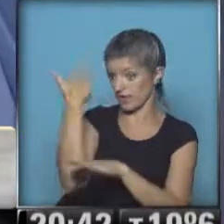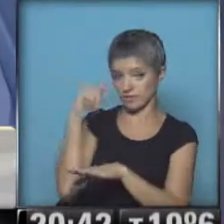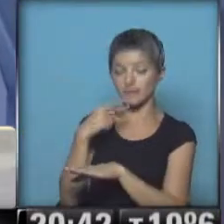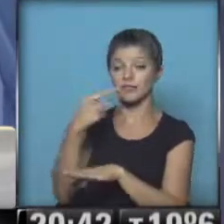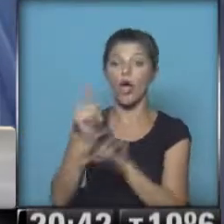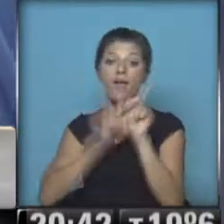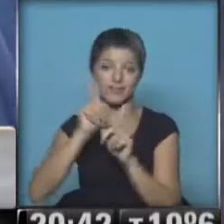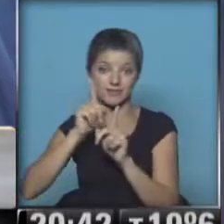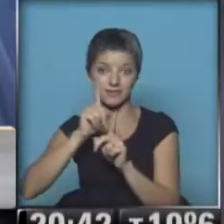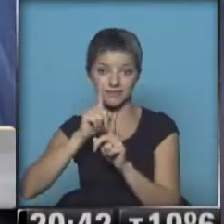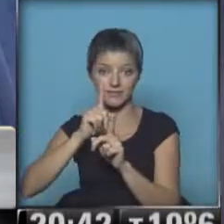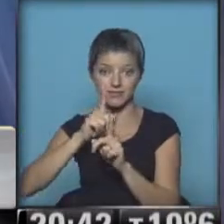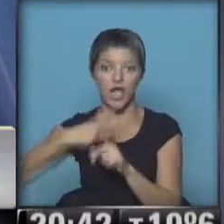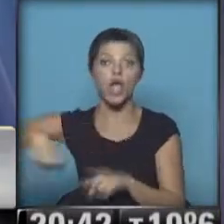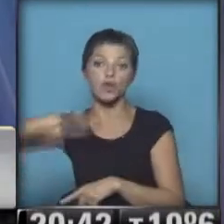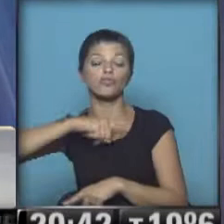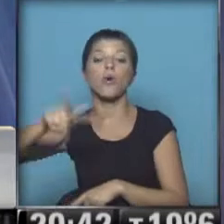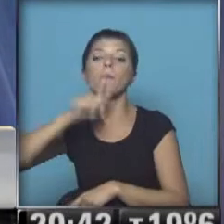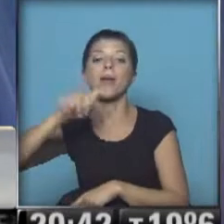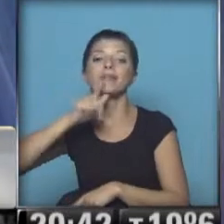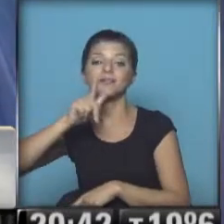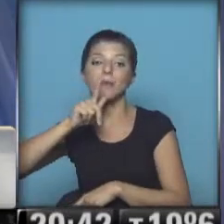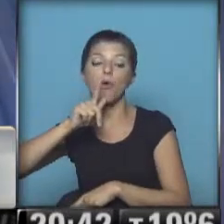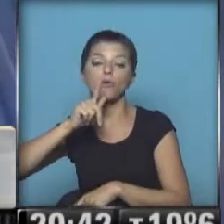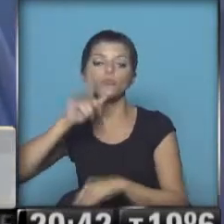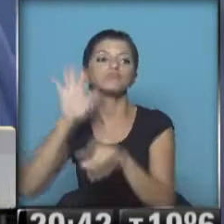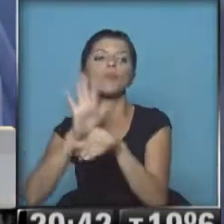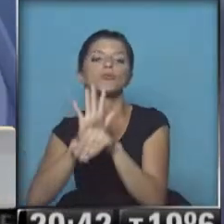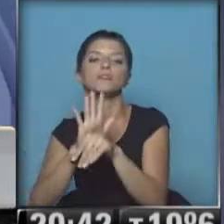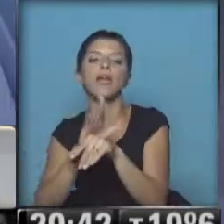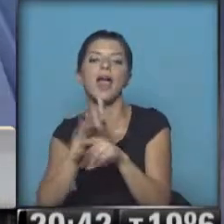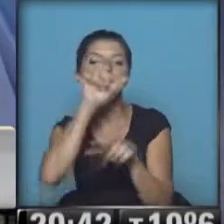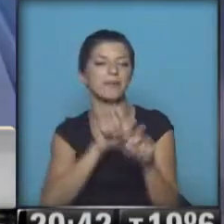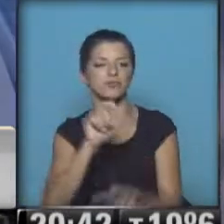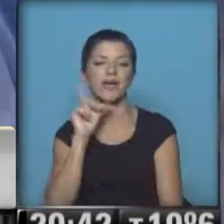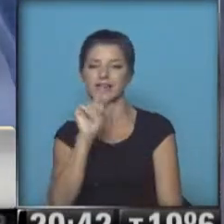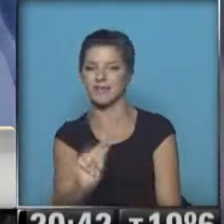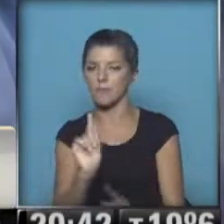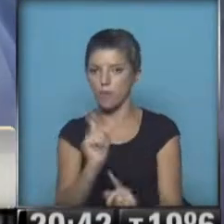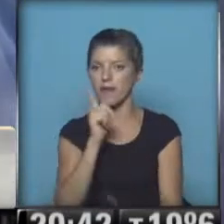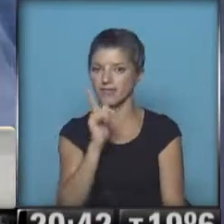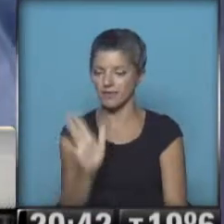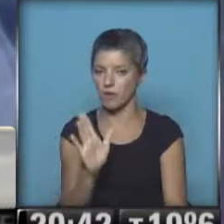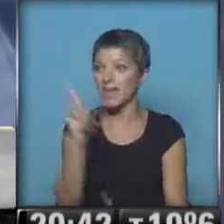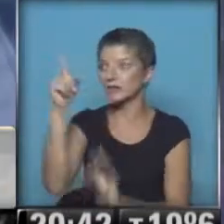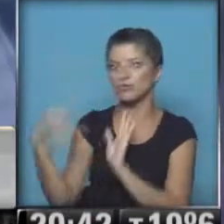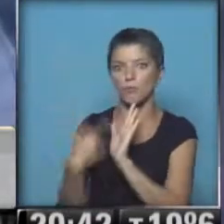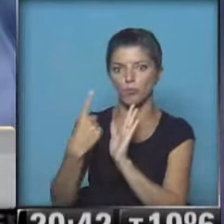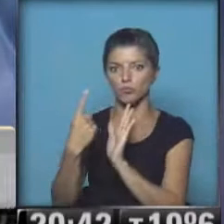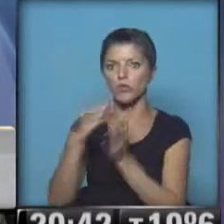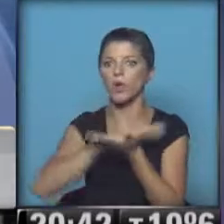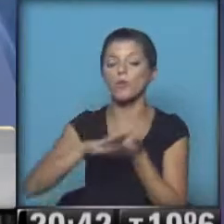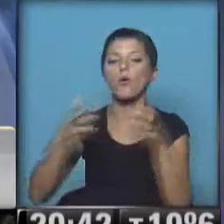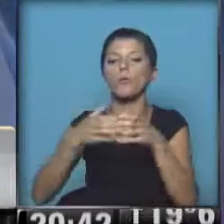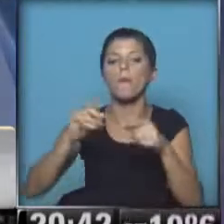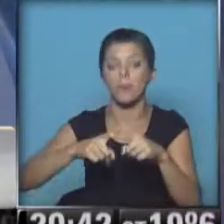ellos, o sea, nosotros, nos parecemos más a los que criticamos. Y este es uno de los puntos centrales de las nuevas formaciones